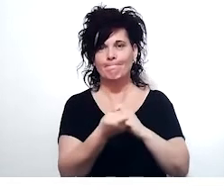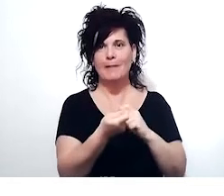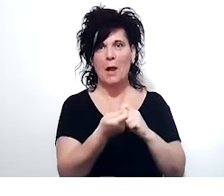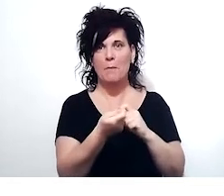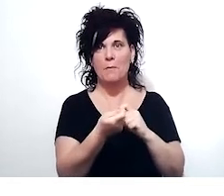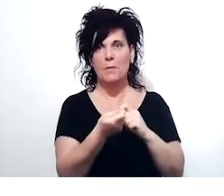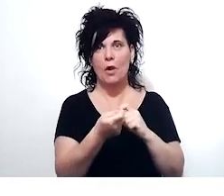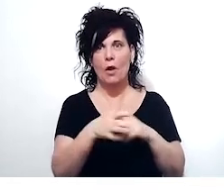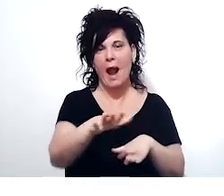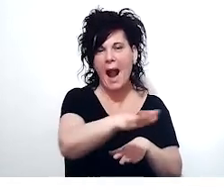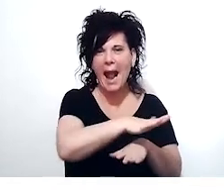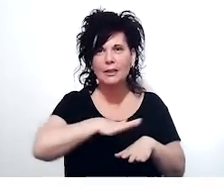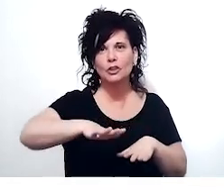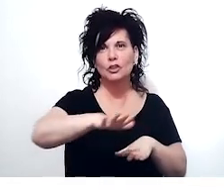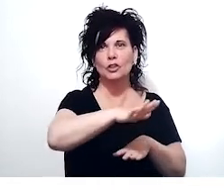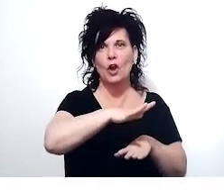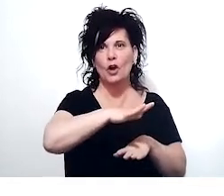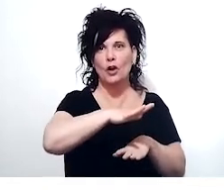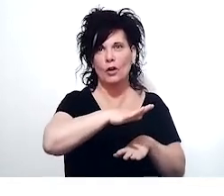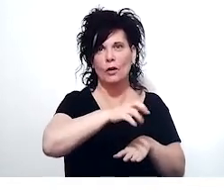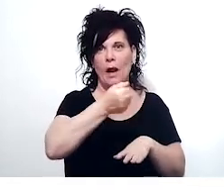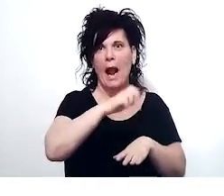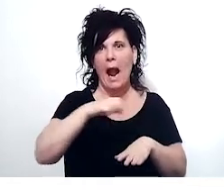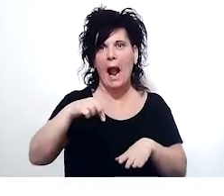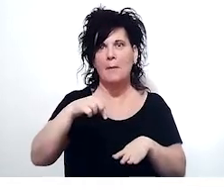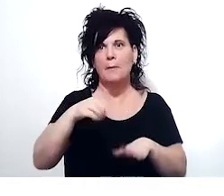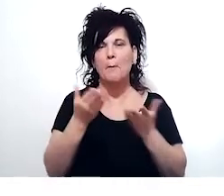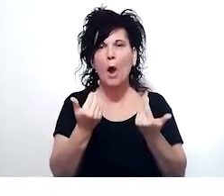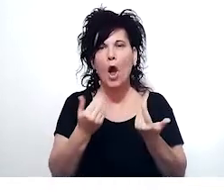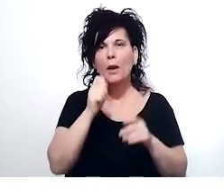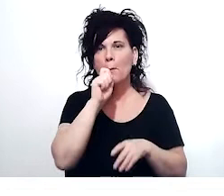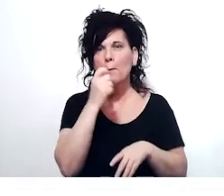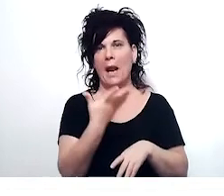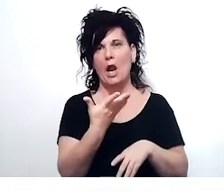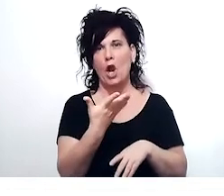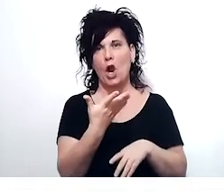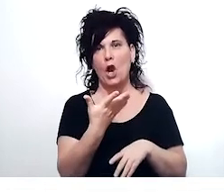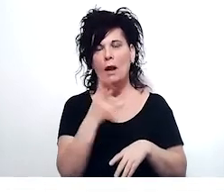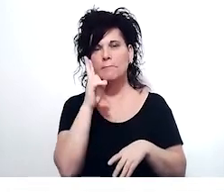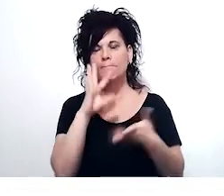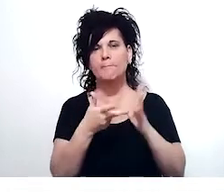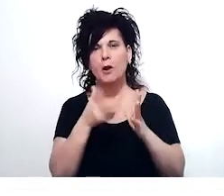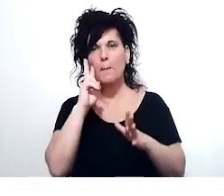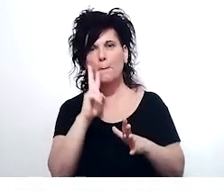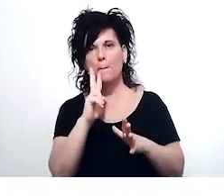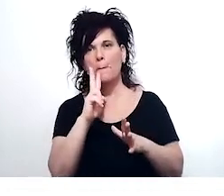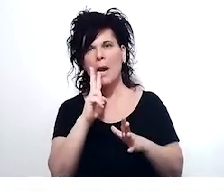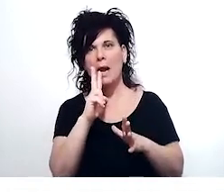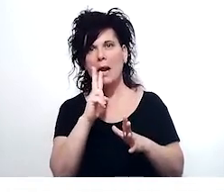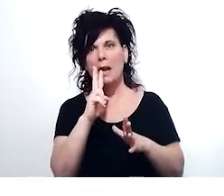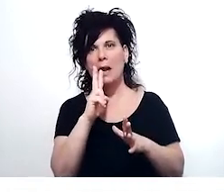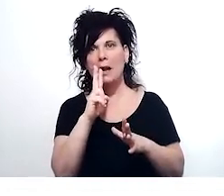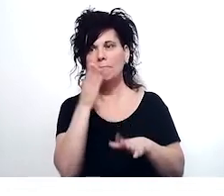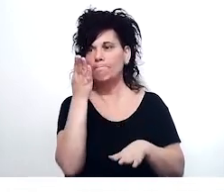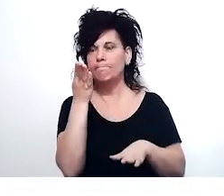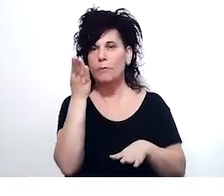adaptado sus entornos y sus plataformas a poder mejorar por lo menos la percepción de